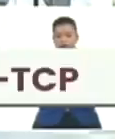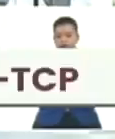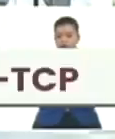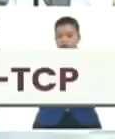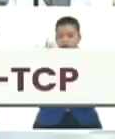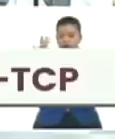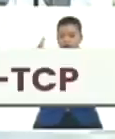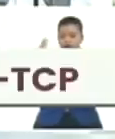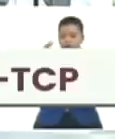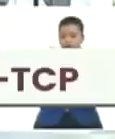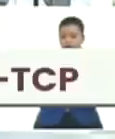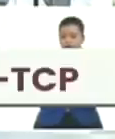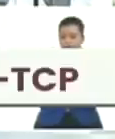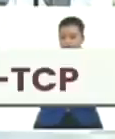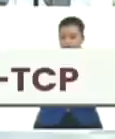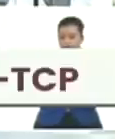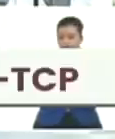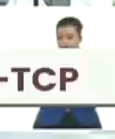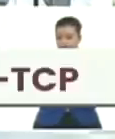Representantes.